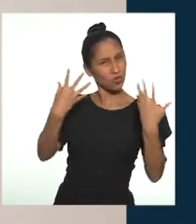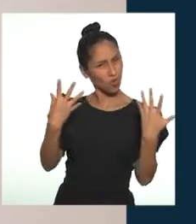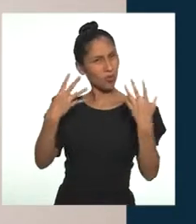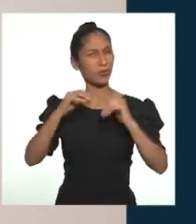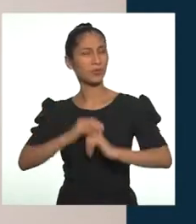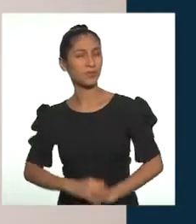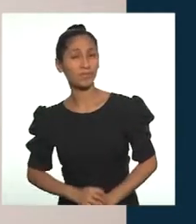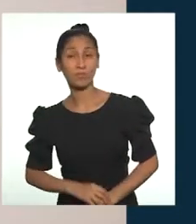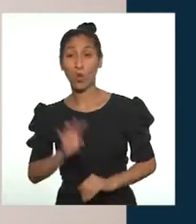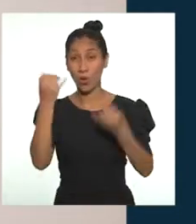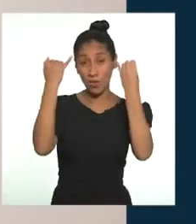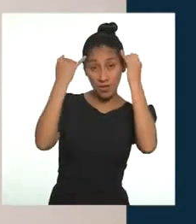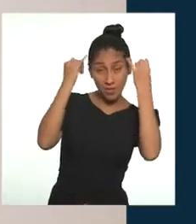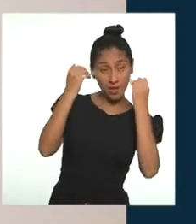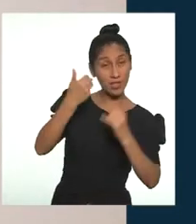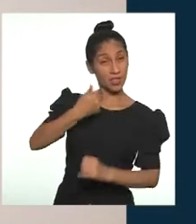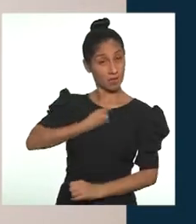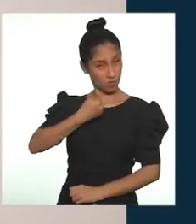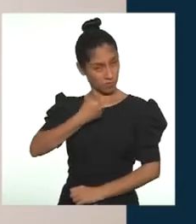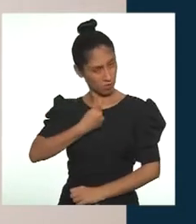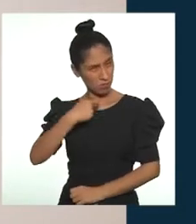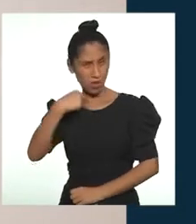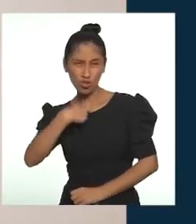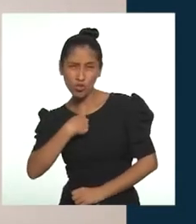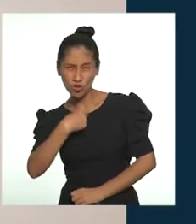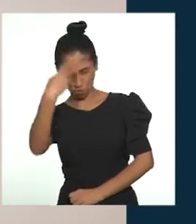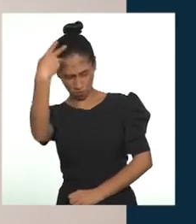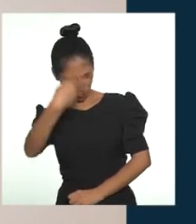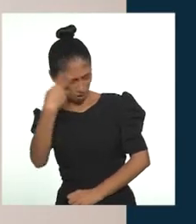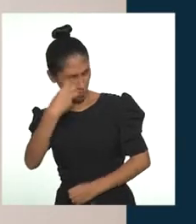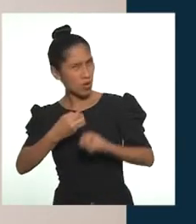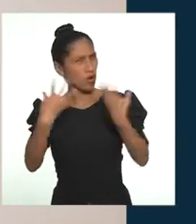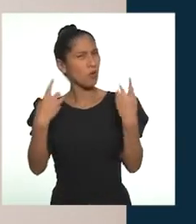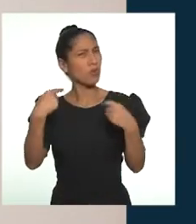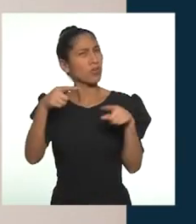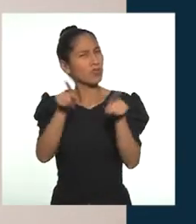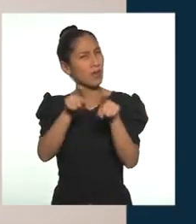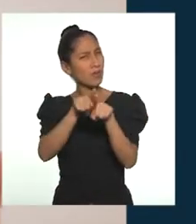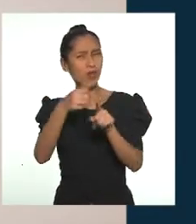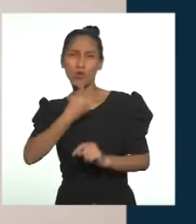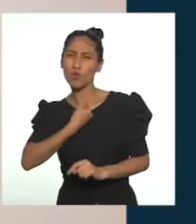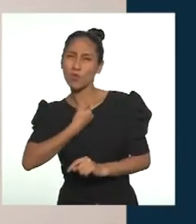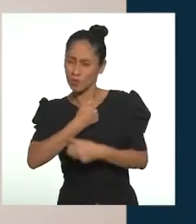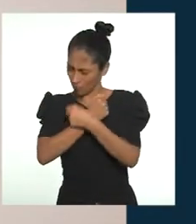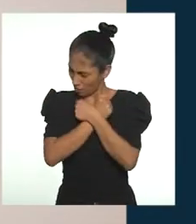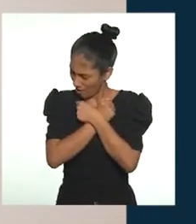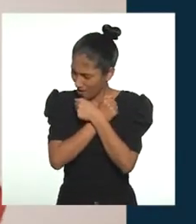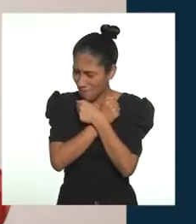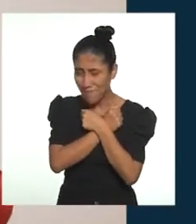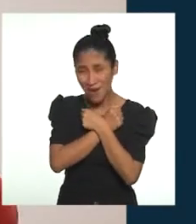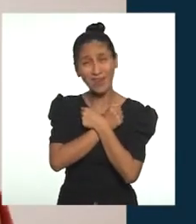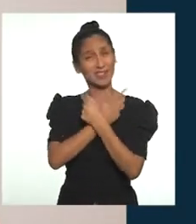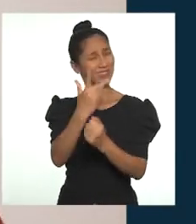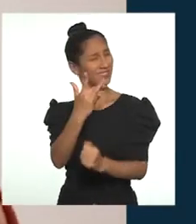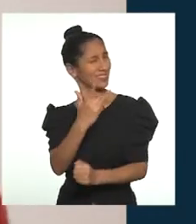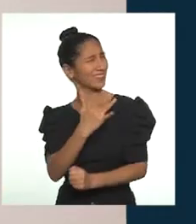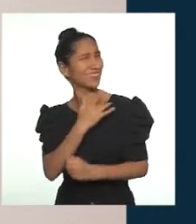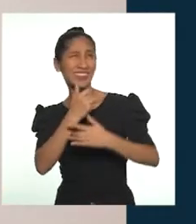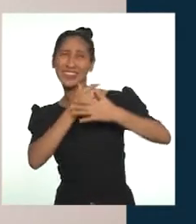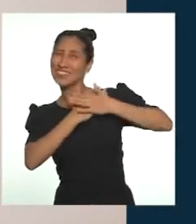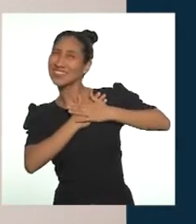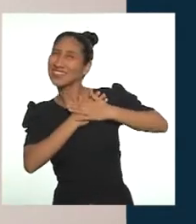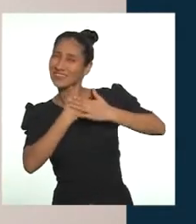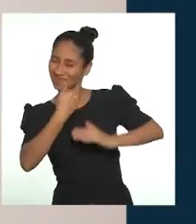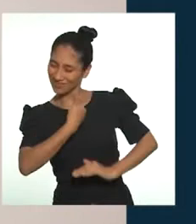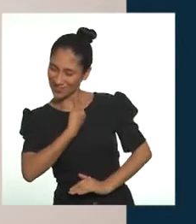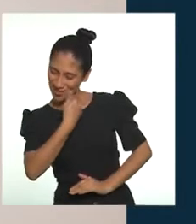concepto o idea que yo tenga de mí mismo, y también del amor propio, que es más que nada el sentimiento que